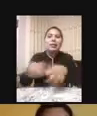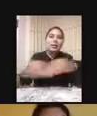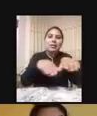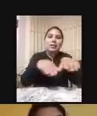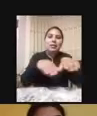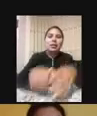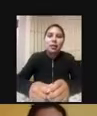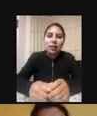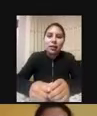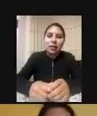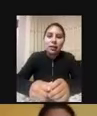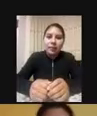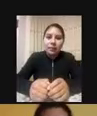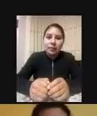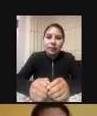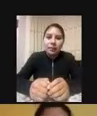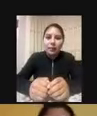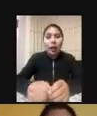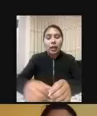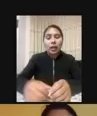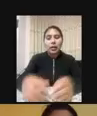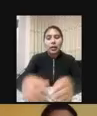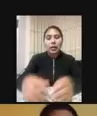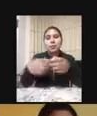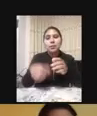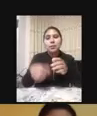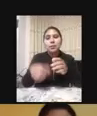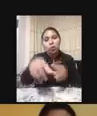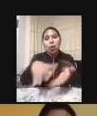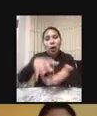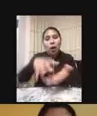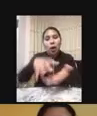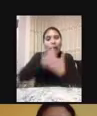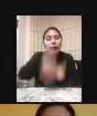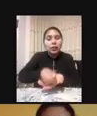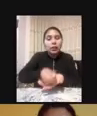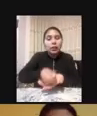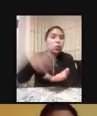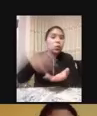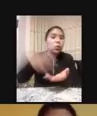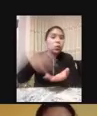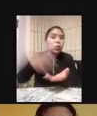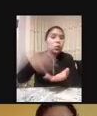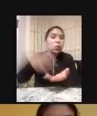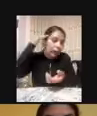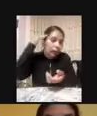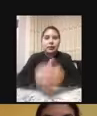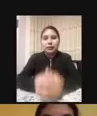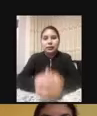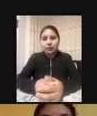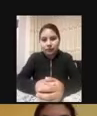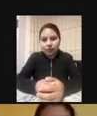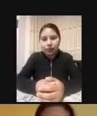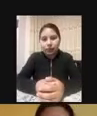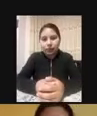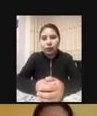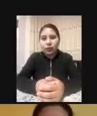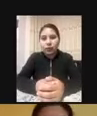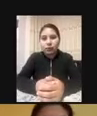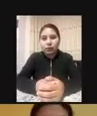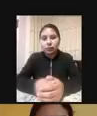la parte de atención, la seriación en todo caso, que también nos sirve para realizar una actividad lúdica. Siguiente, por